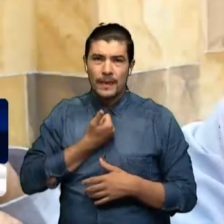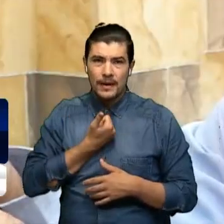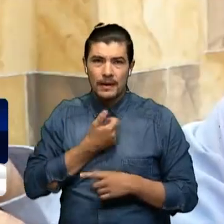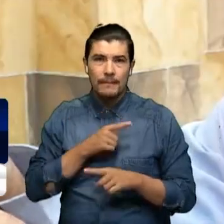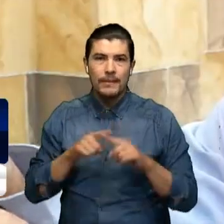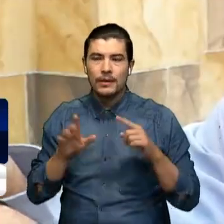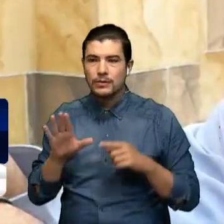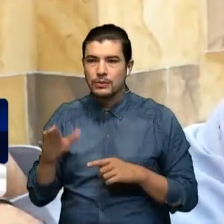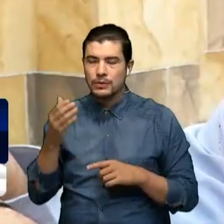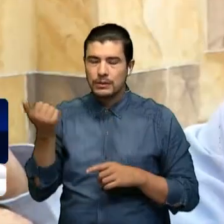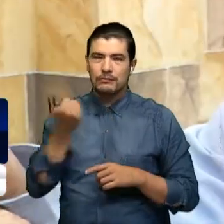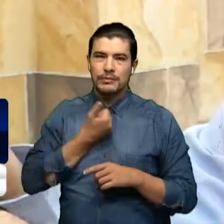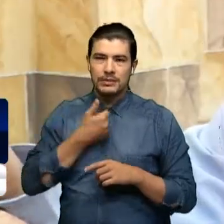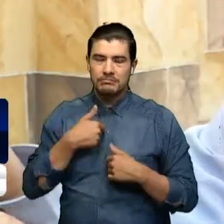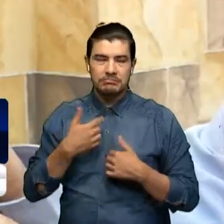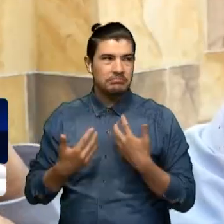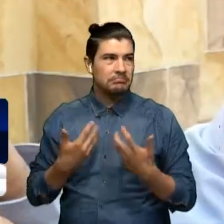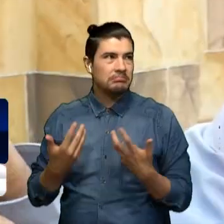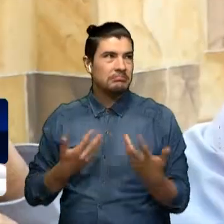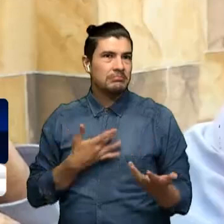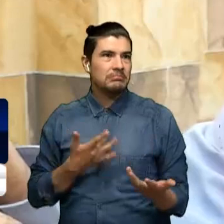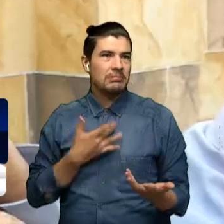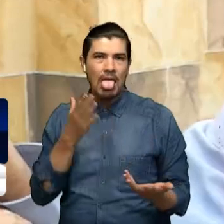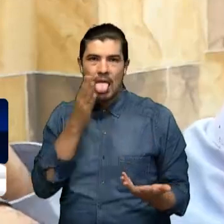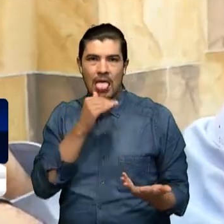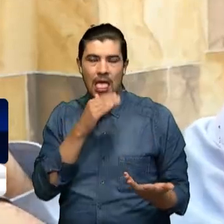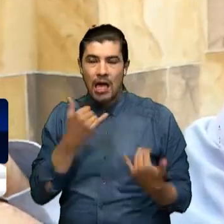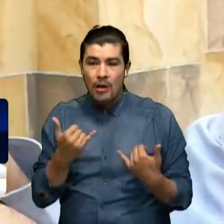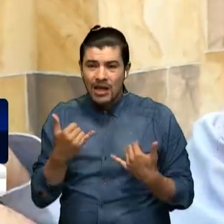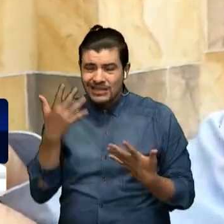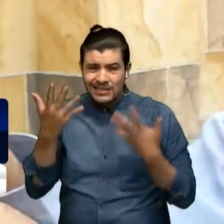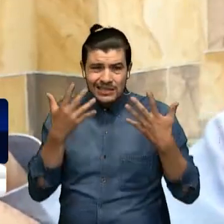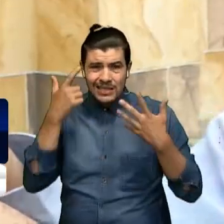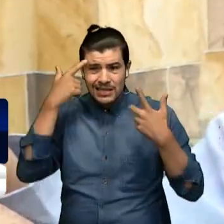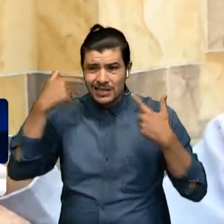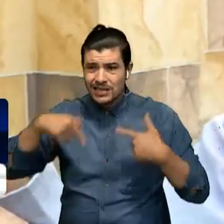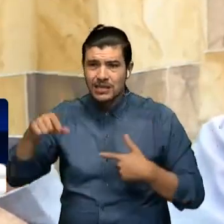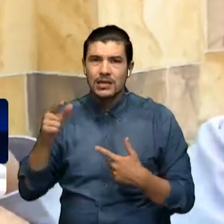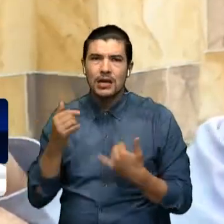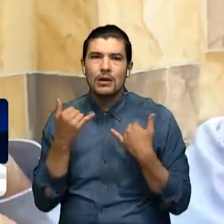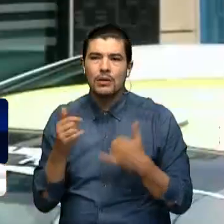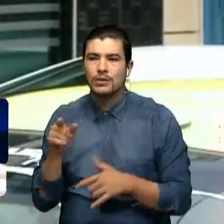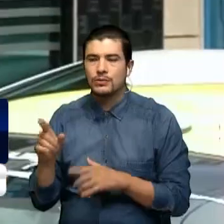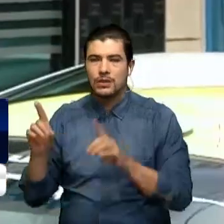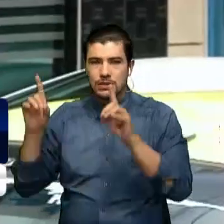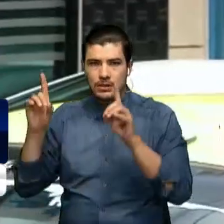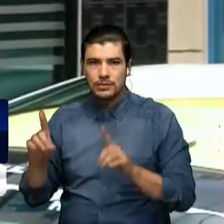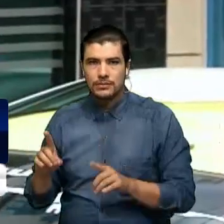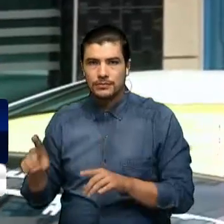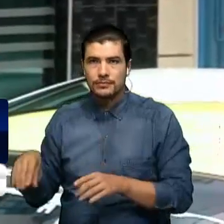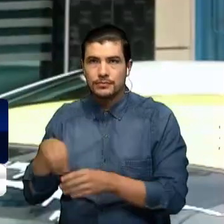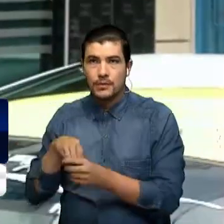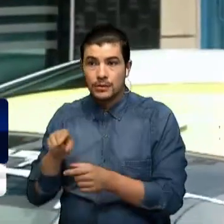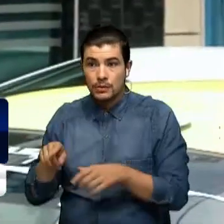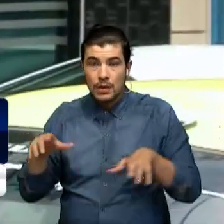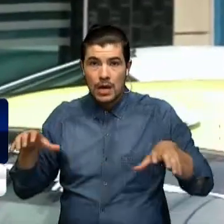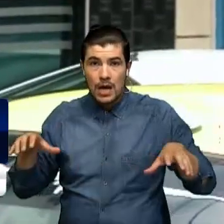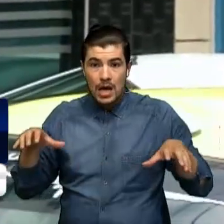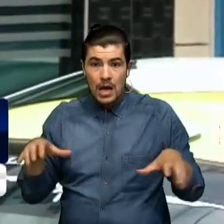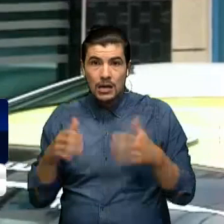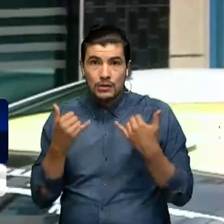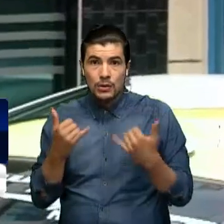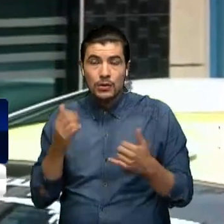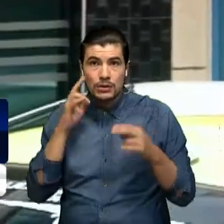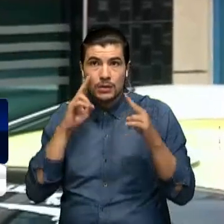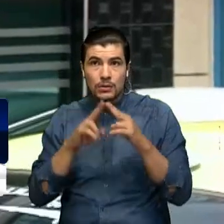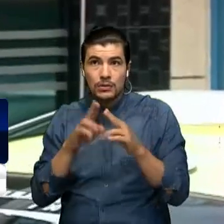pues no me impactó y hoy está ya puesta a disposición de las autoridades aunque el acto se conoció en la madrugada